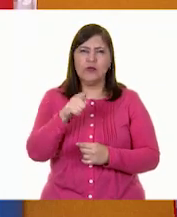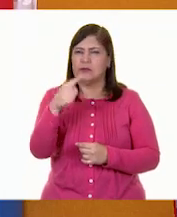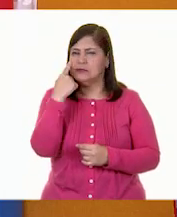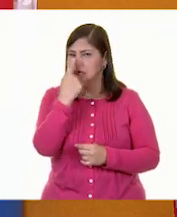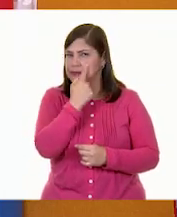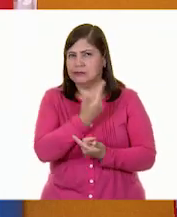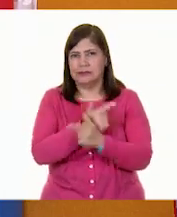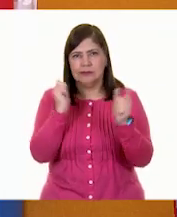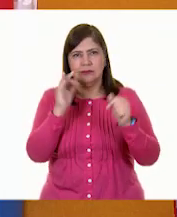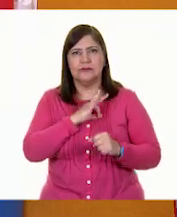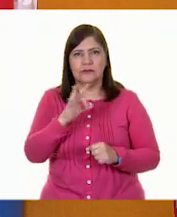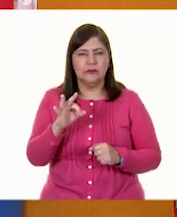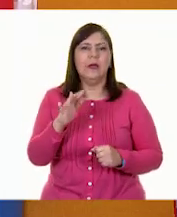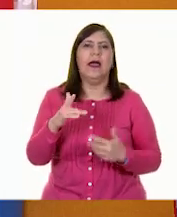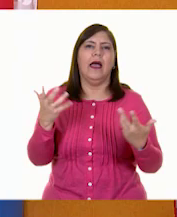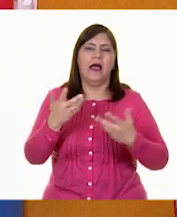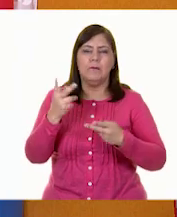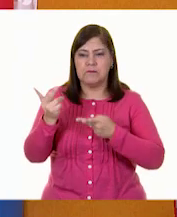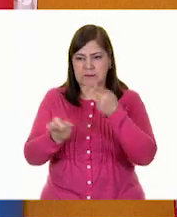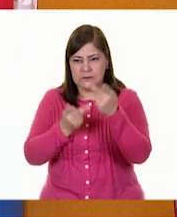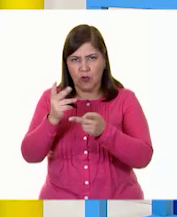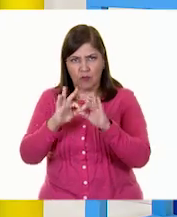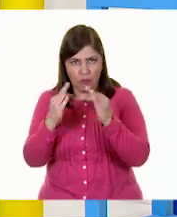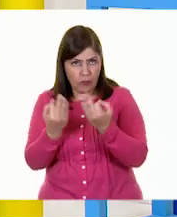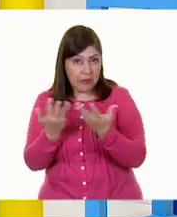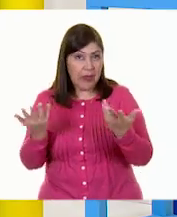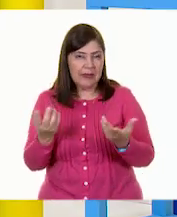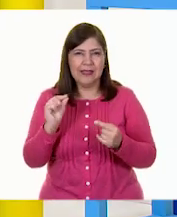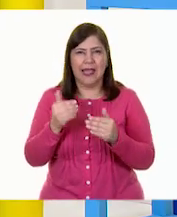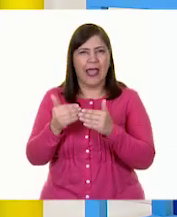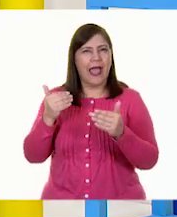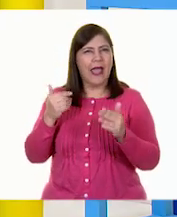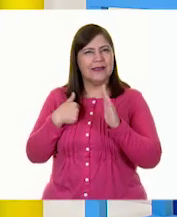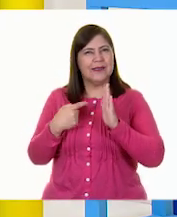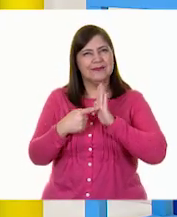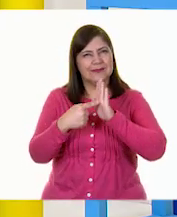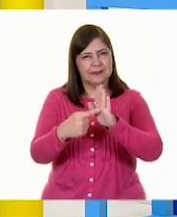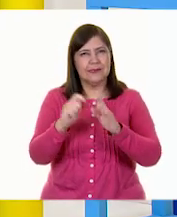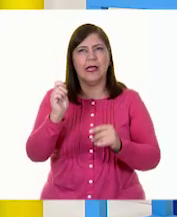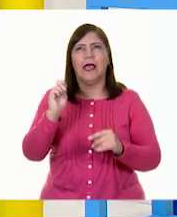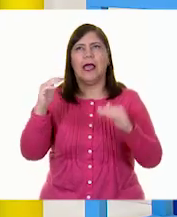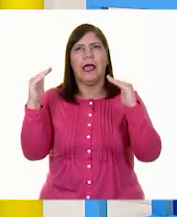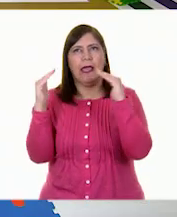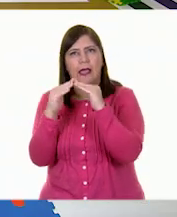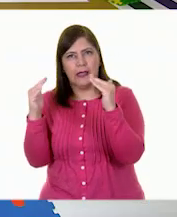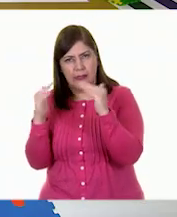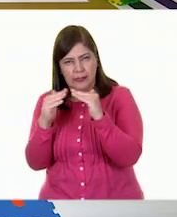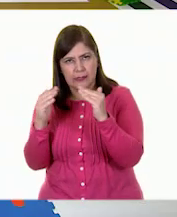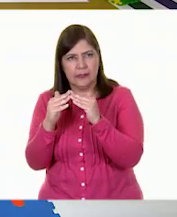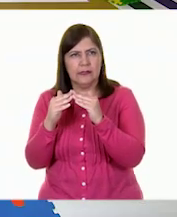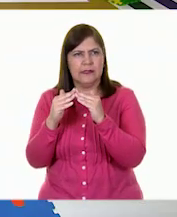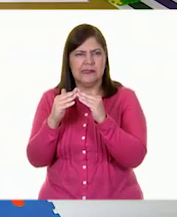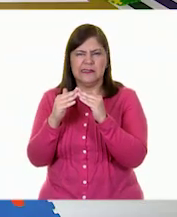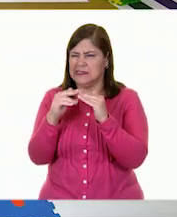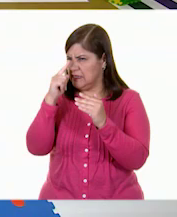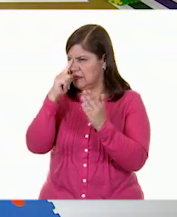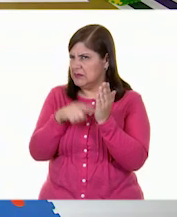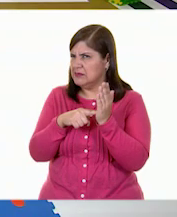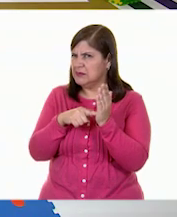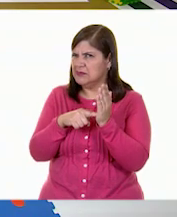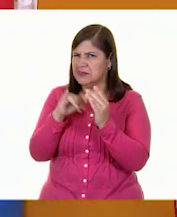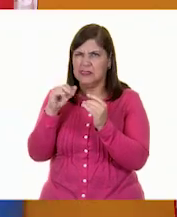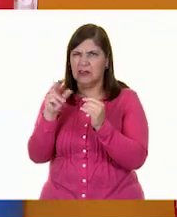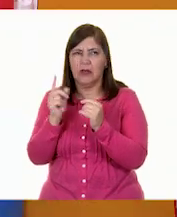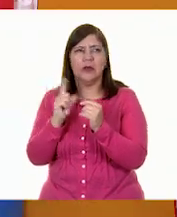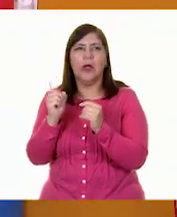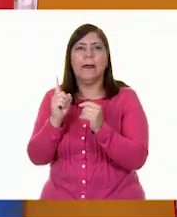hacerlo en forma de pregunta. Ajá. ¿Viste que las anteriores que te presenté, la de la casa, ¿sí era la de la casa, verdad? Sí, no,